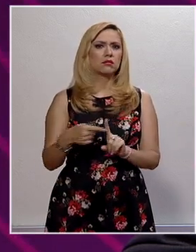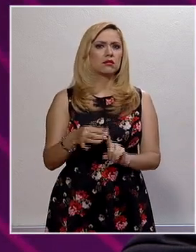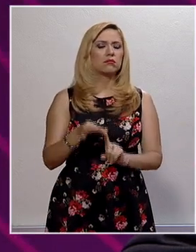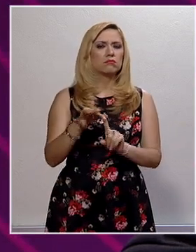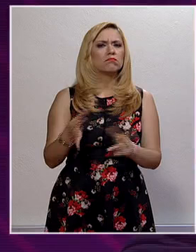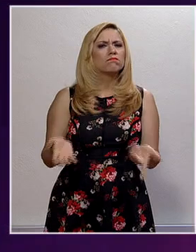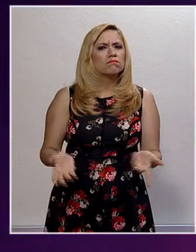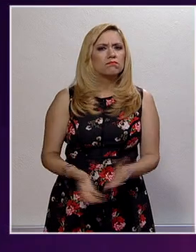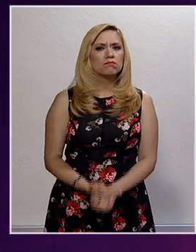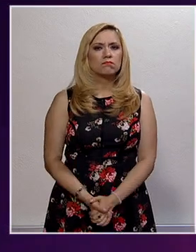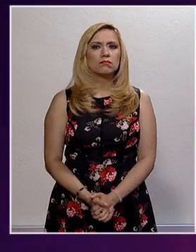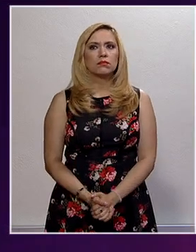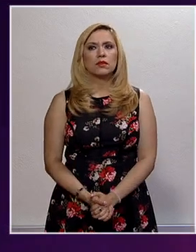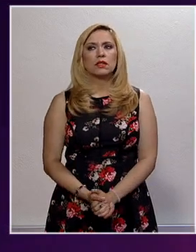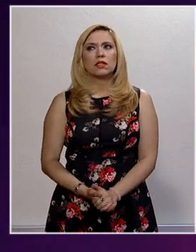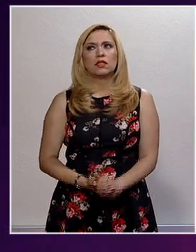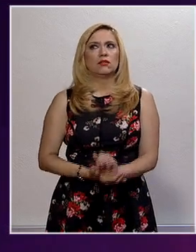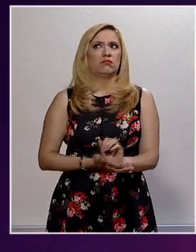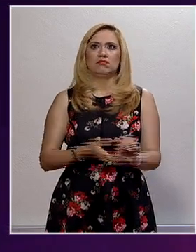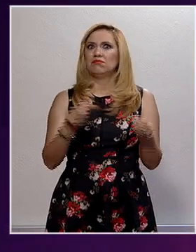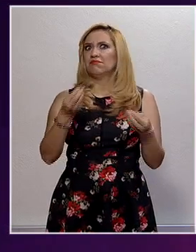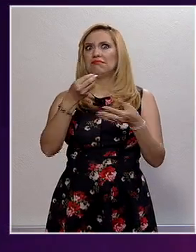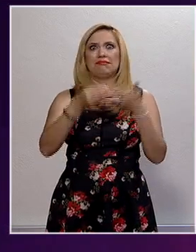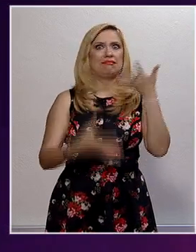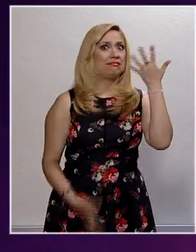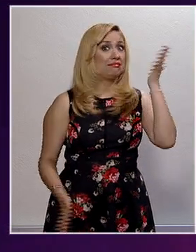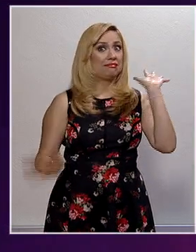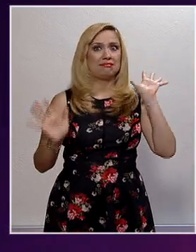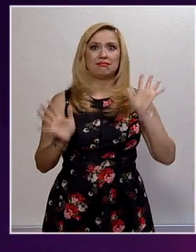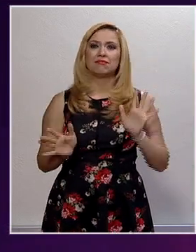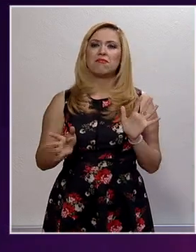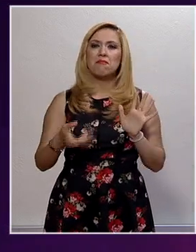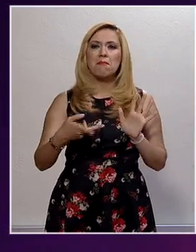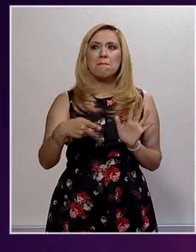feminicidio? Bueno, son varios, ¿no? Pero